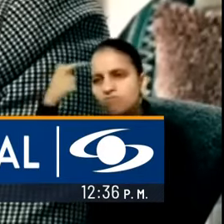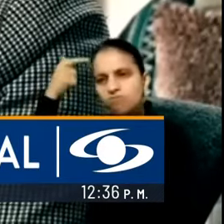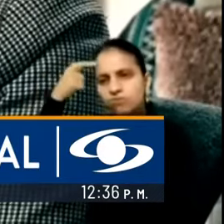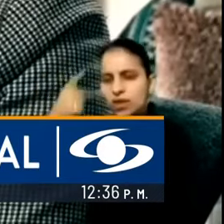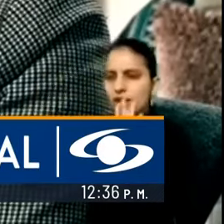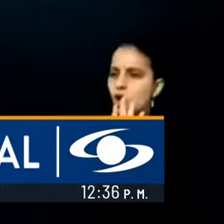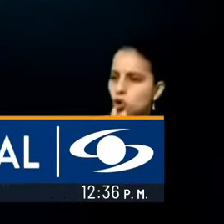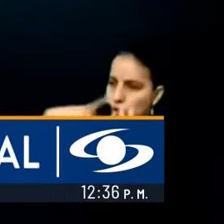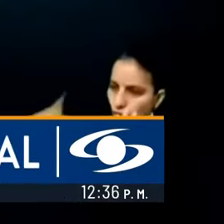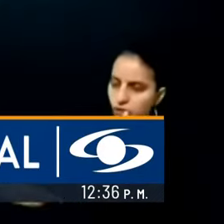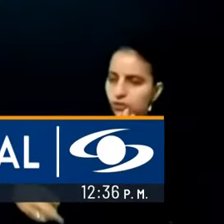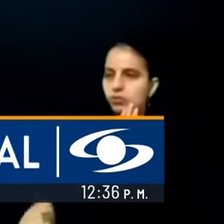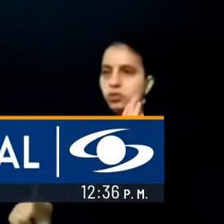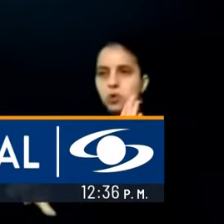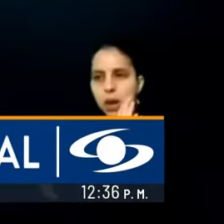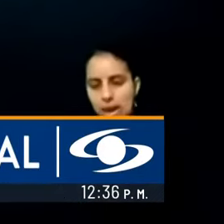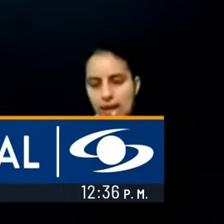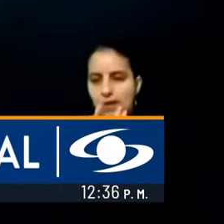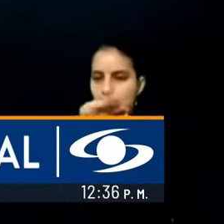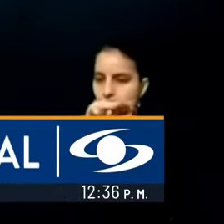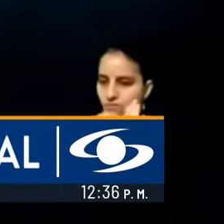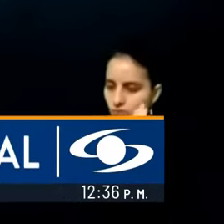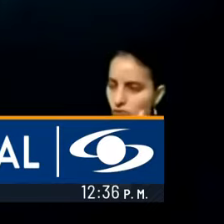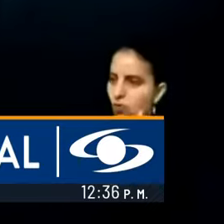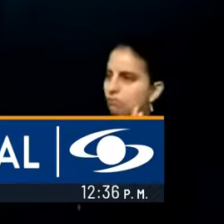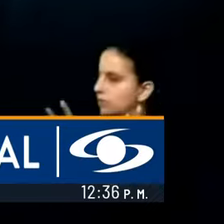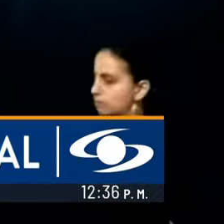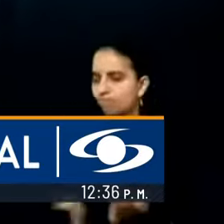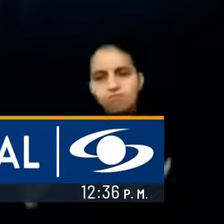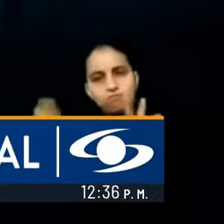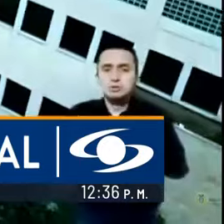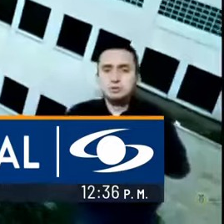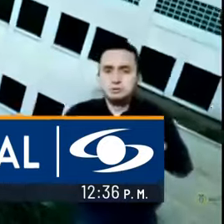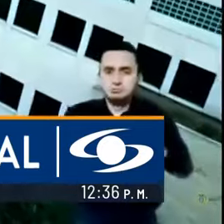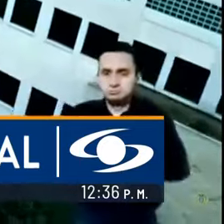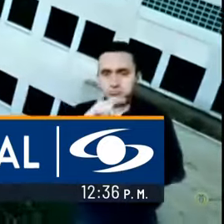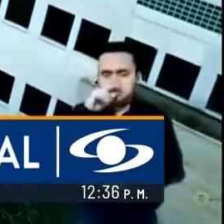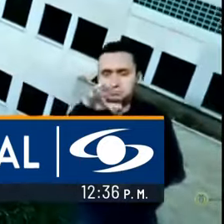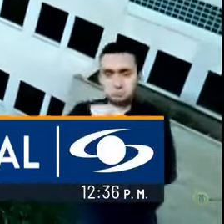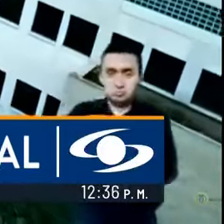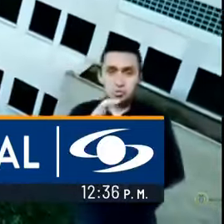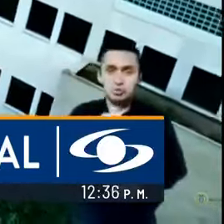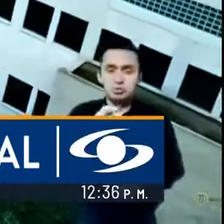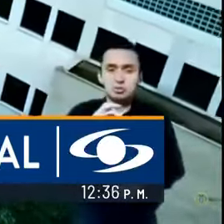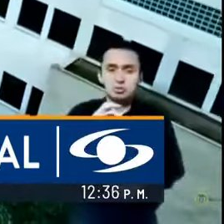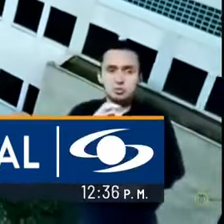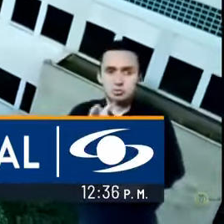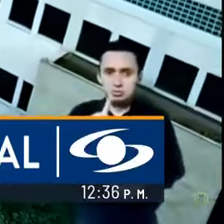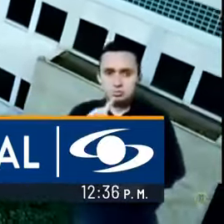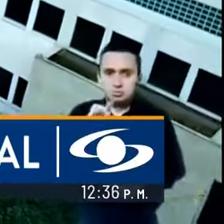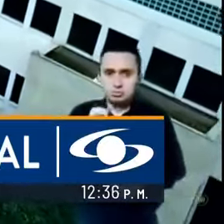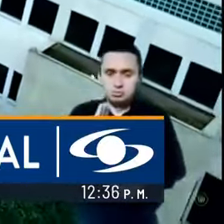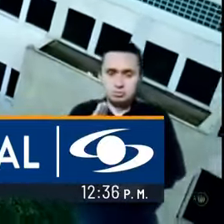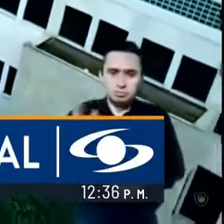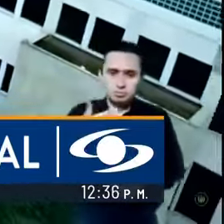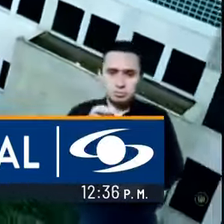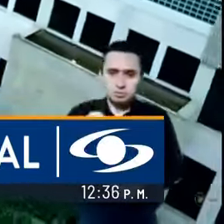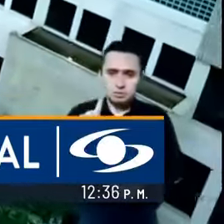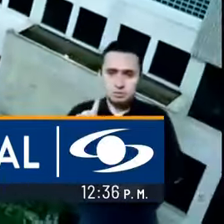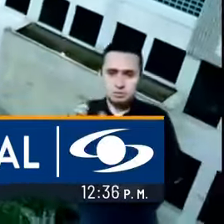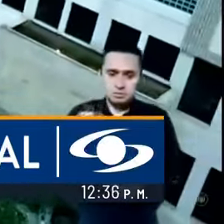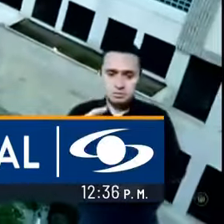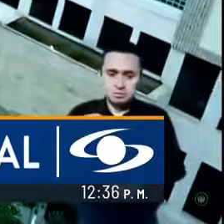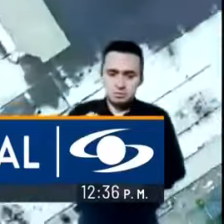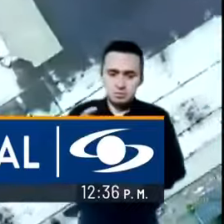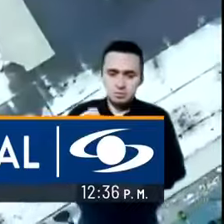la jurisprudencia. Esos son los principios que tenemos que tratar de difundir en todo el equipo de trabajo. Su gran objetivo: